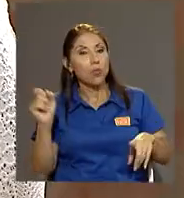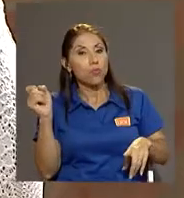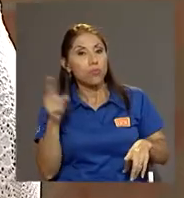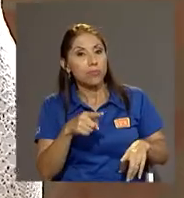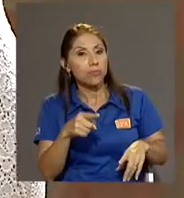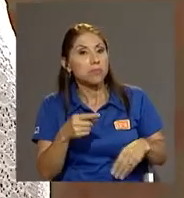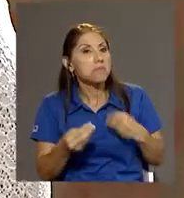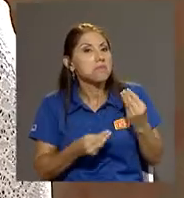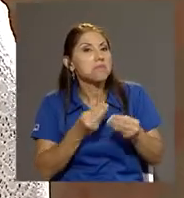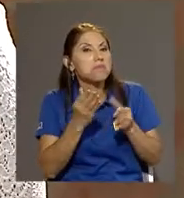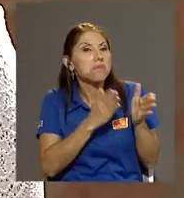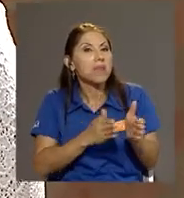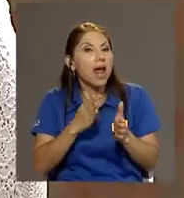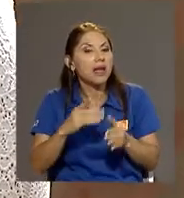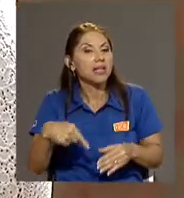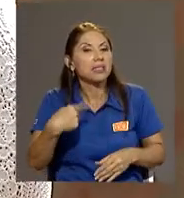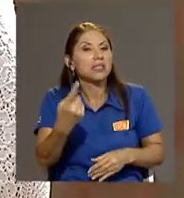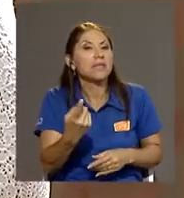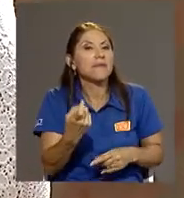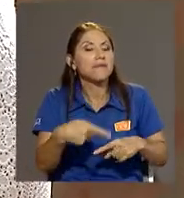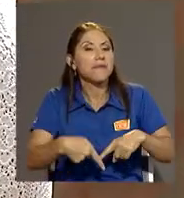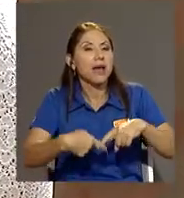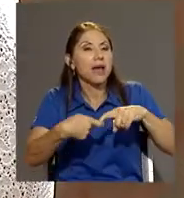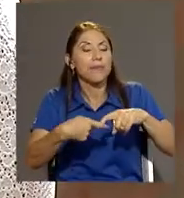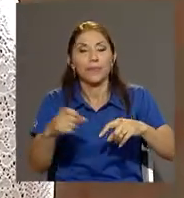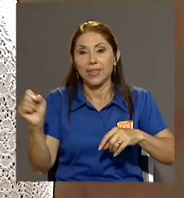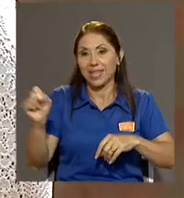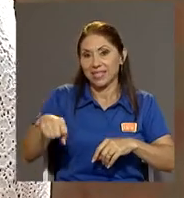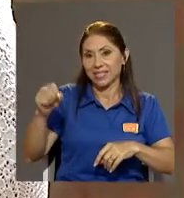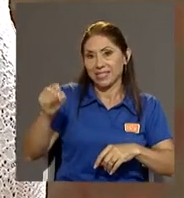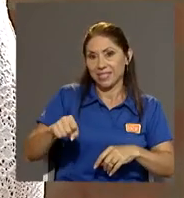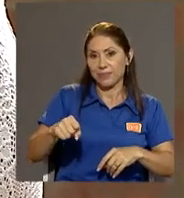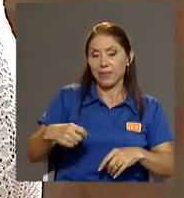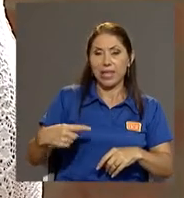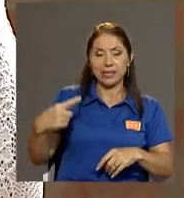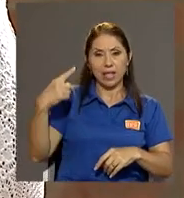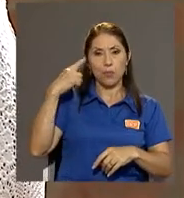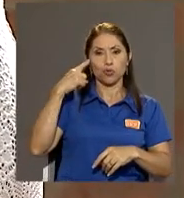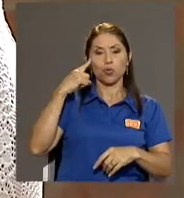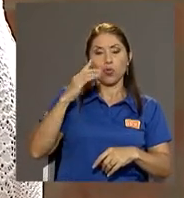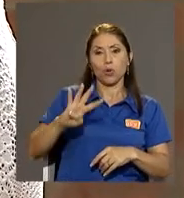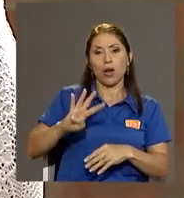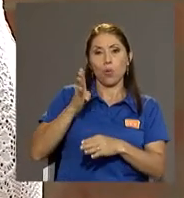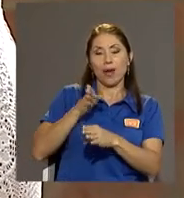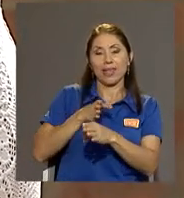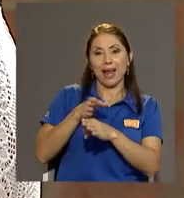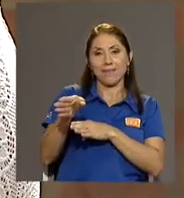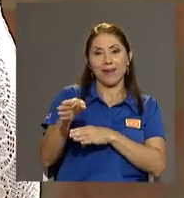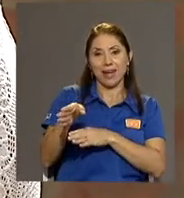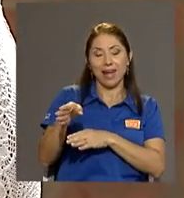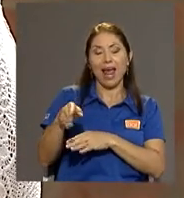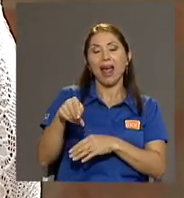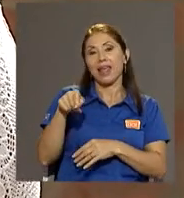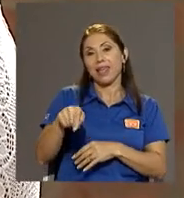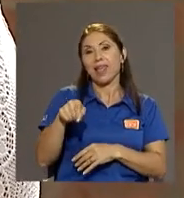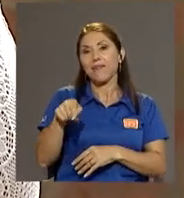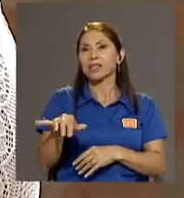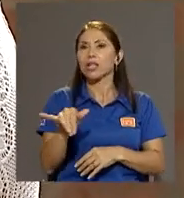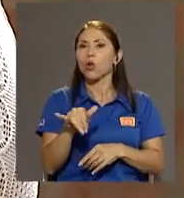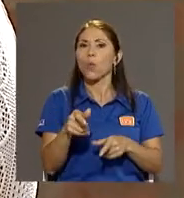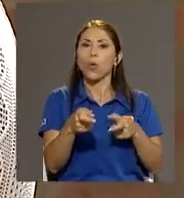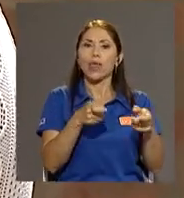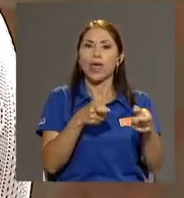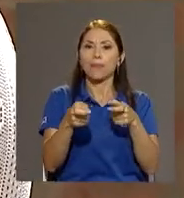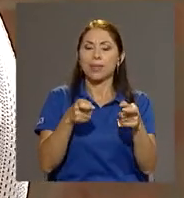crecer? Sí, bueno, estamos con una cuarta carrera que va a ser como de